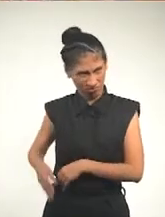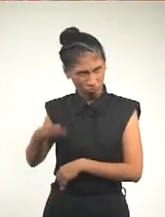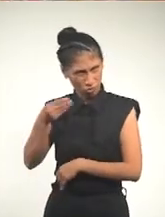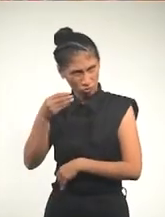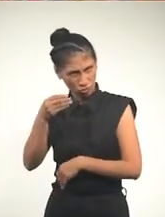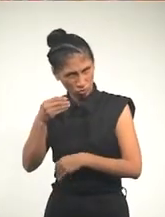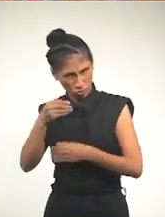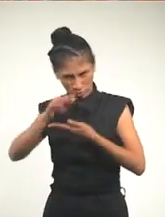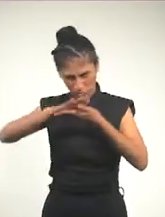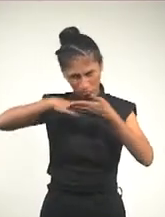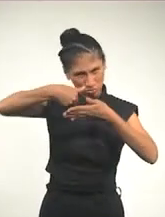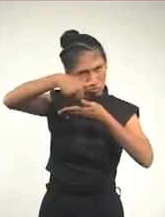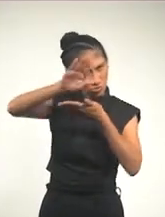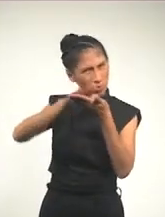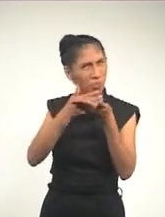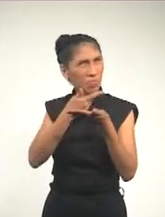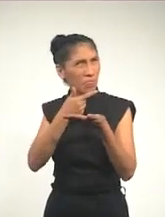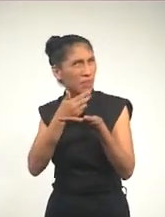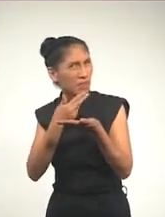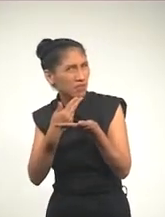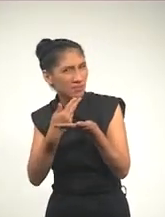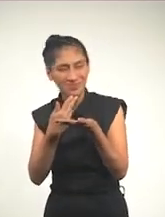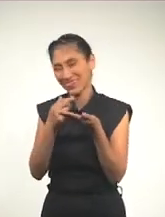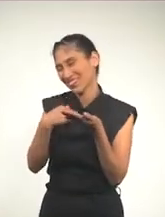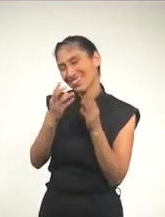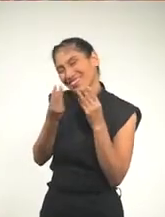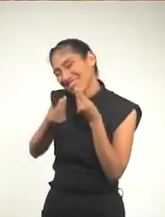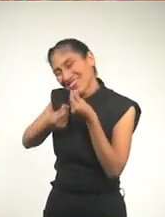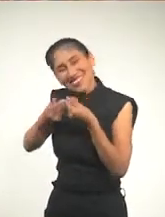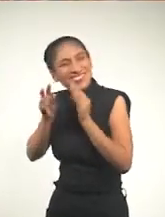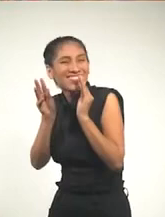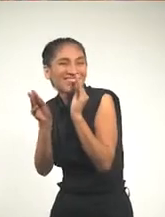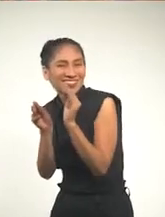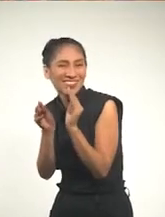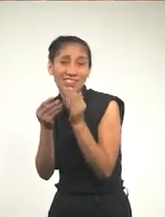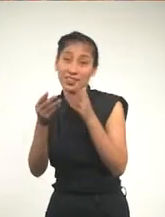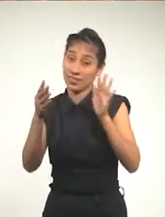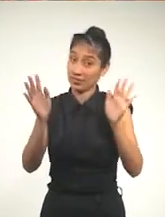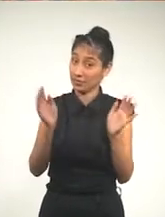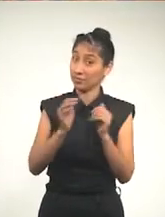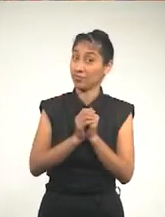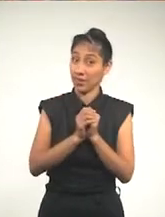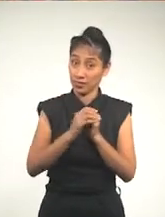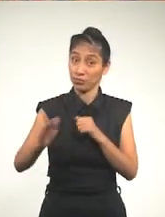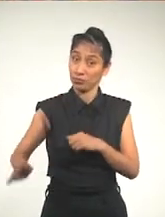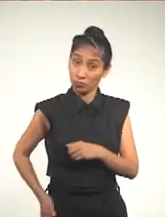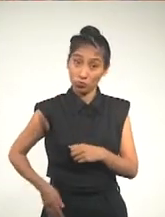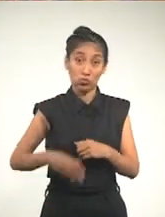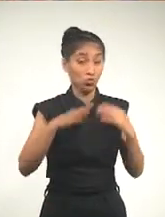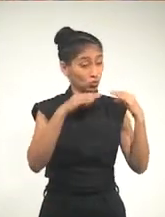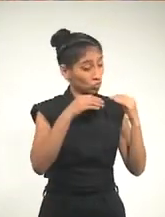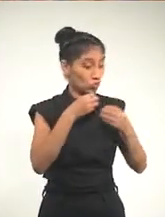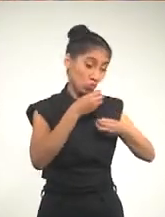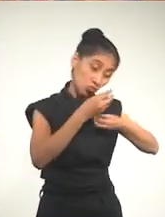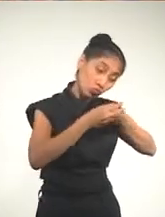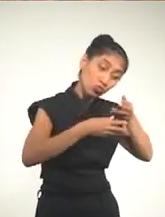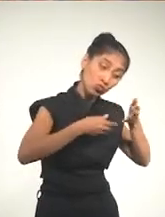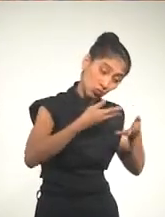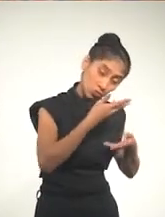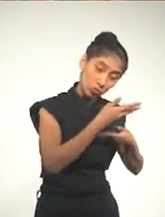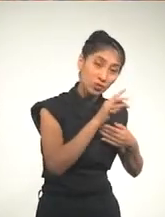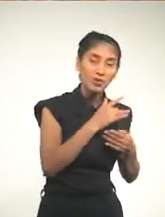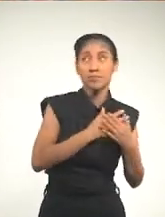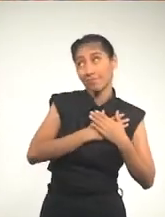¿Chancaycito con mermelada? Así le digo de cariño. Ay, tenemos que conversar con él para que sepa cuánto